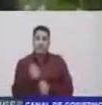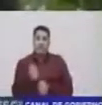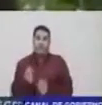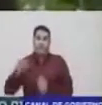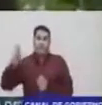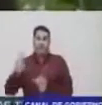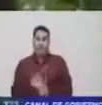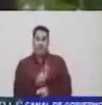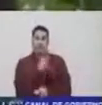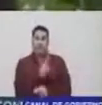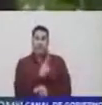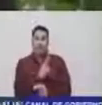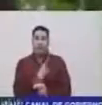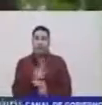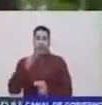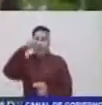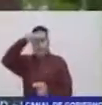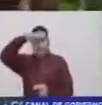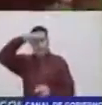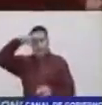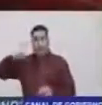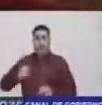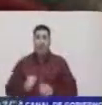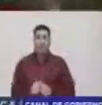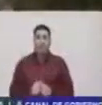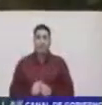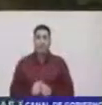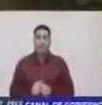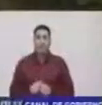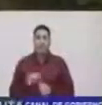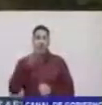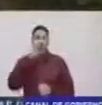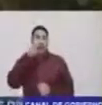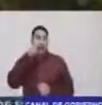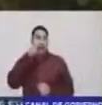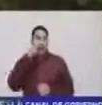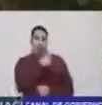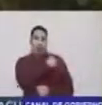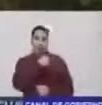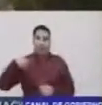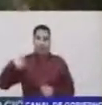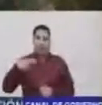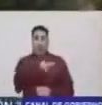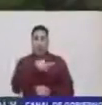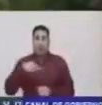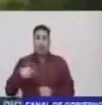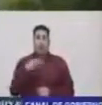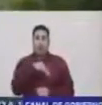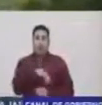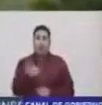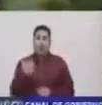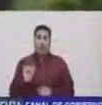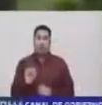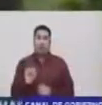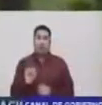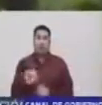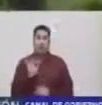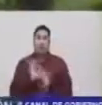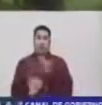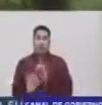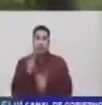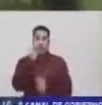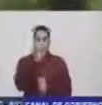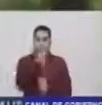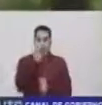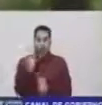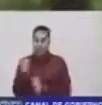machete, regresando al monte. También ellos tienen varios diseños, como podemos ver